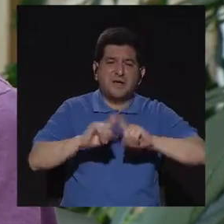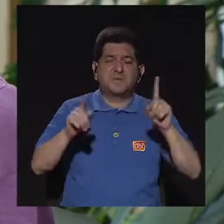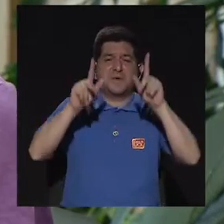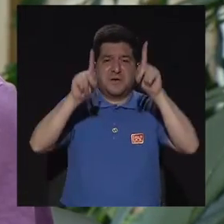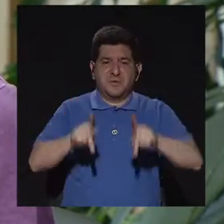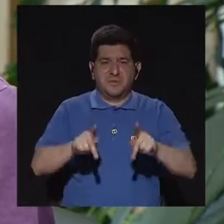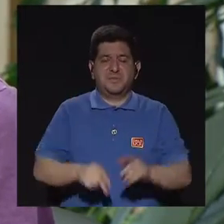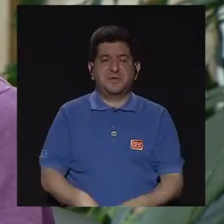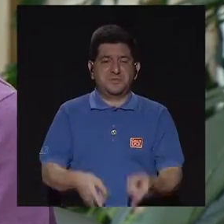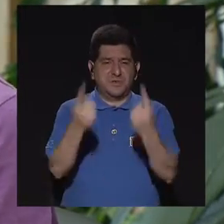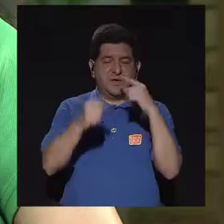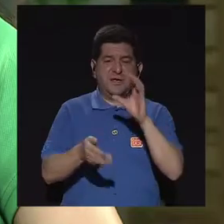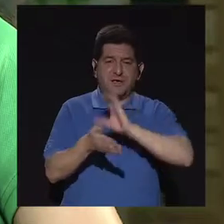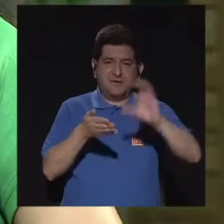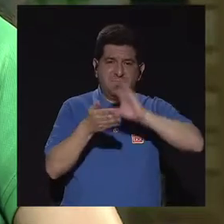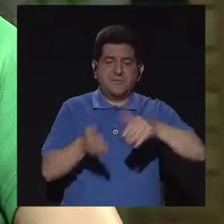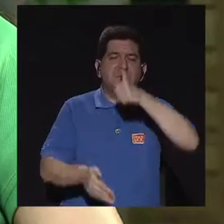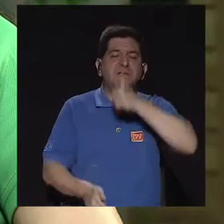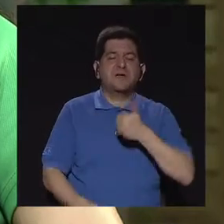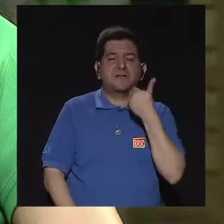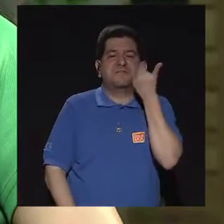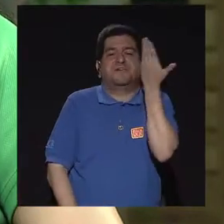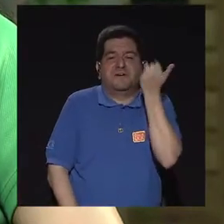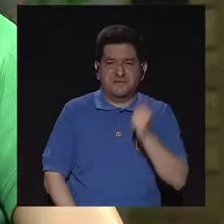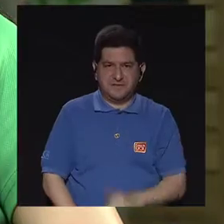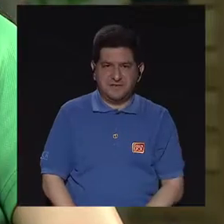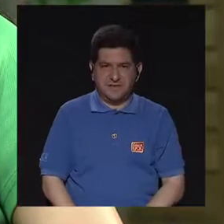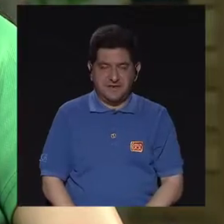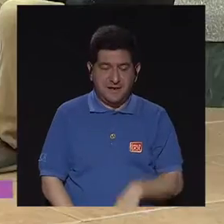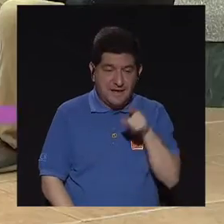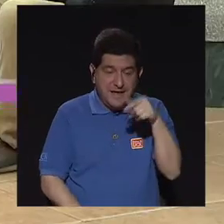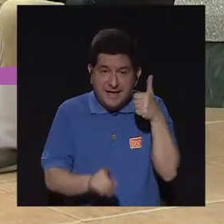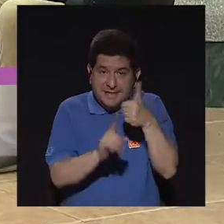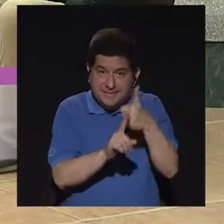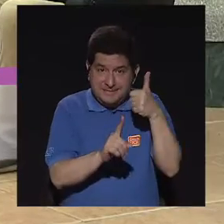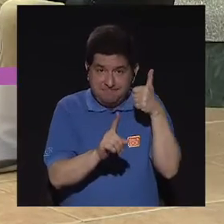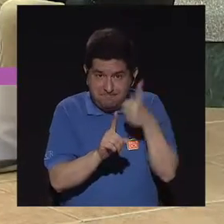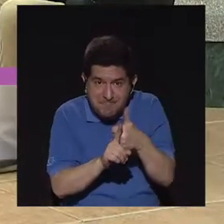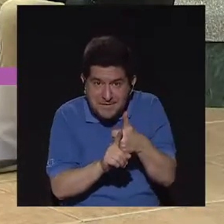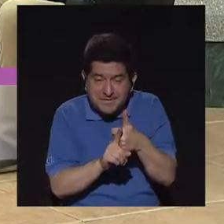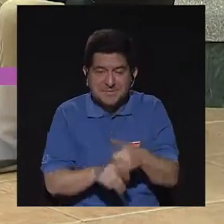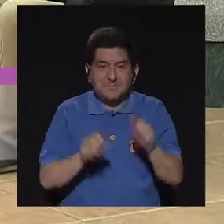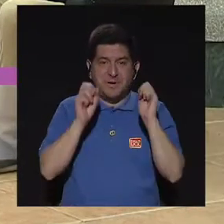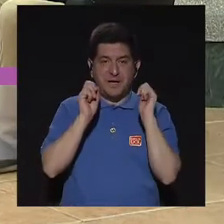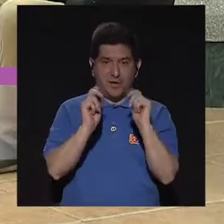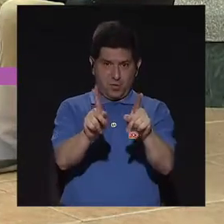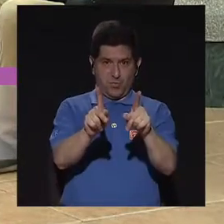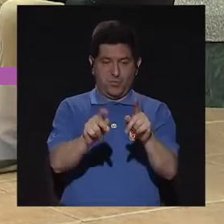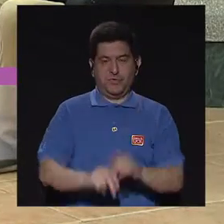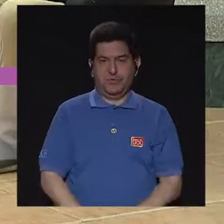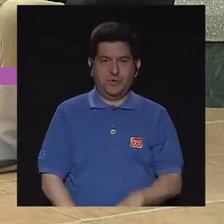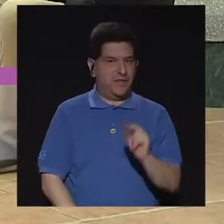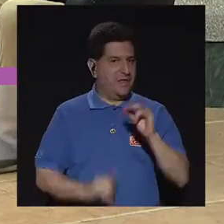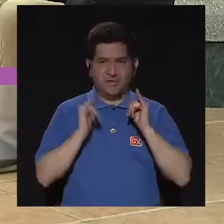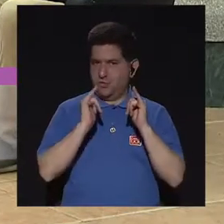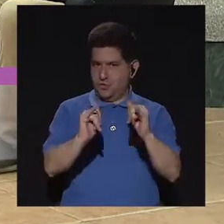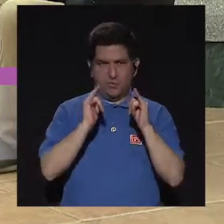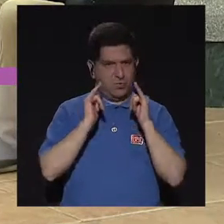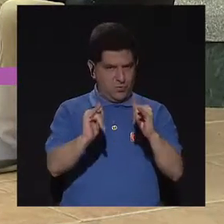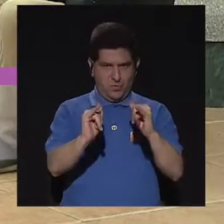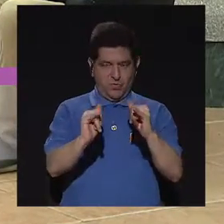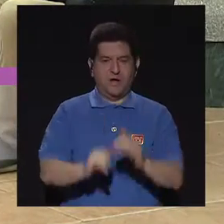el que viene de colegio privado lo va a lograr más fácil? Entonces siento que muchas veces esa misma oportunidades que no siempre son tan